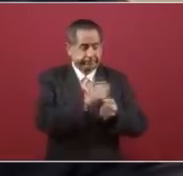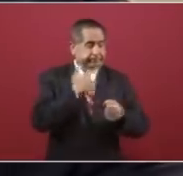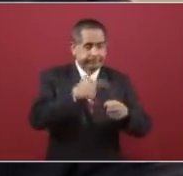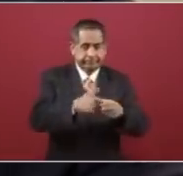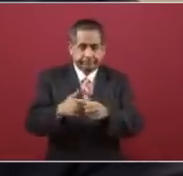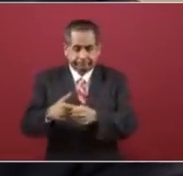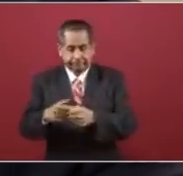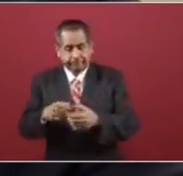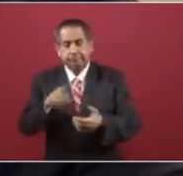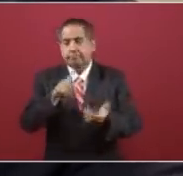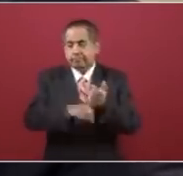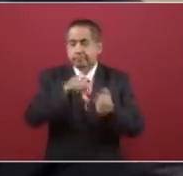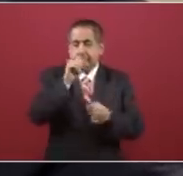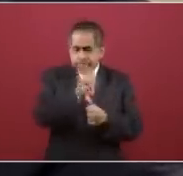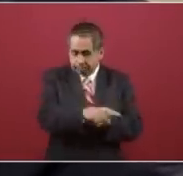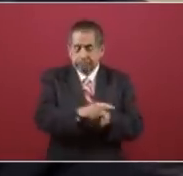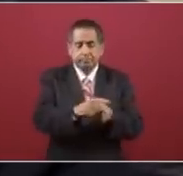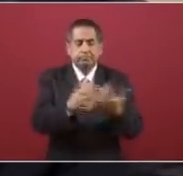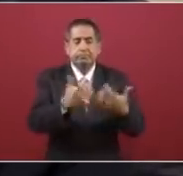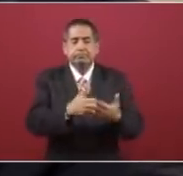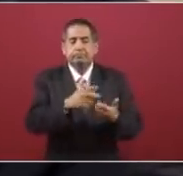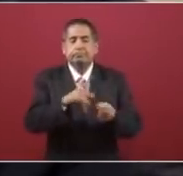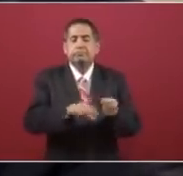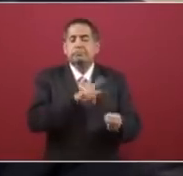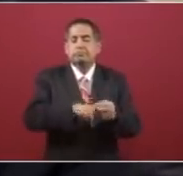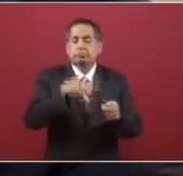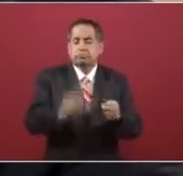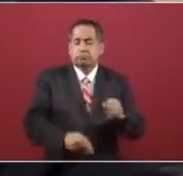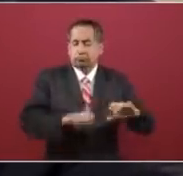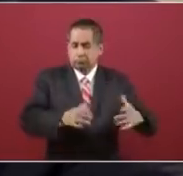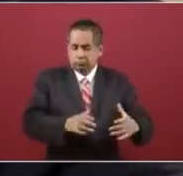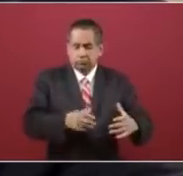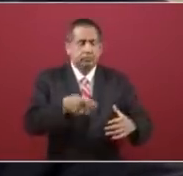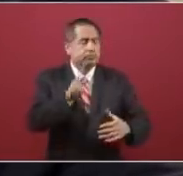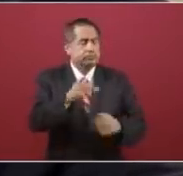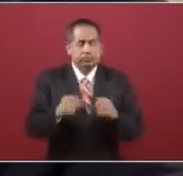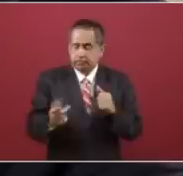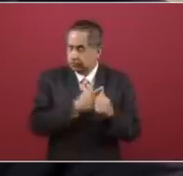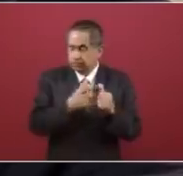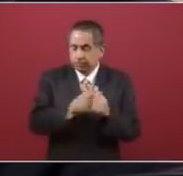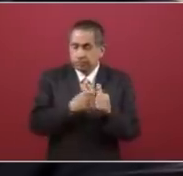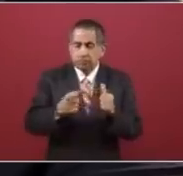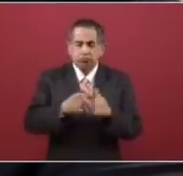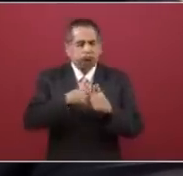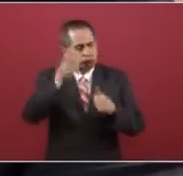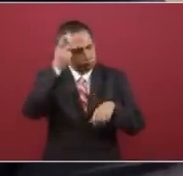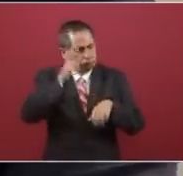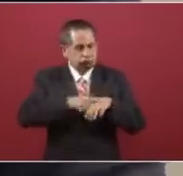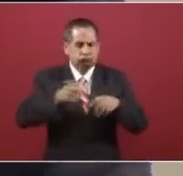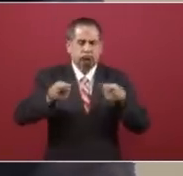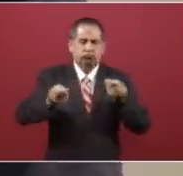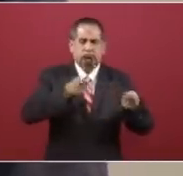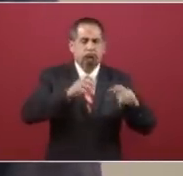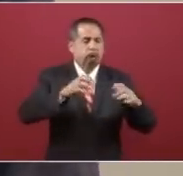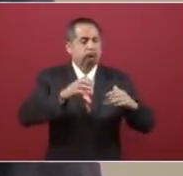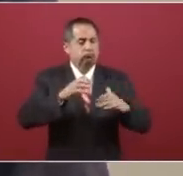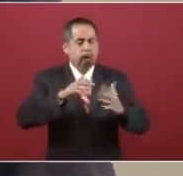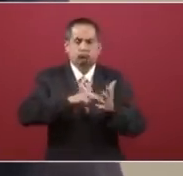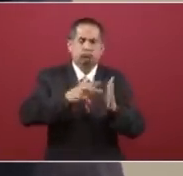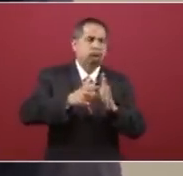empresas eh nacionales, pero estamos dejando la dirección de la